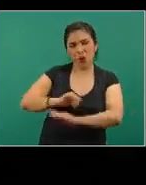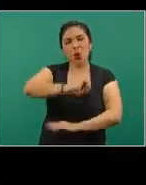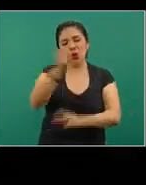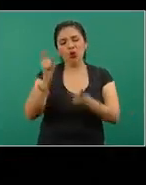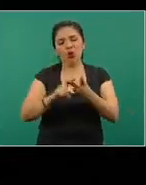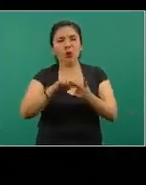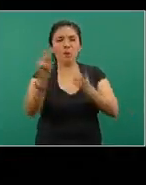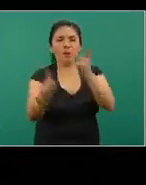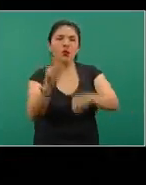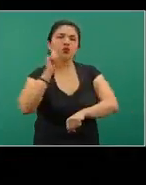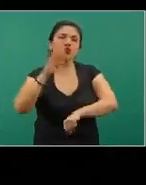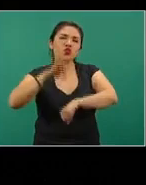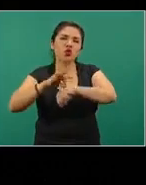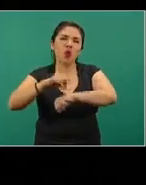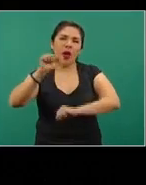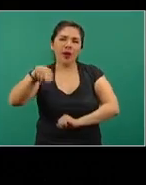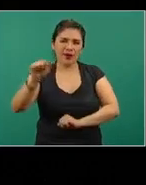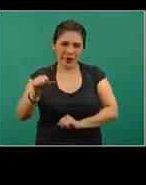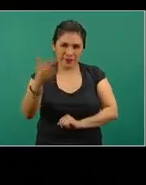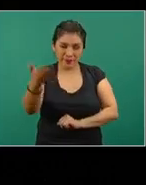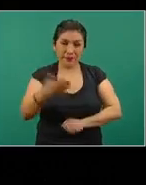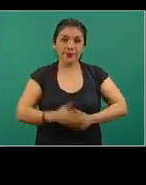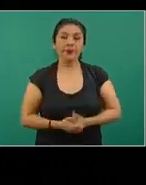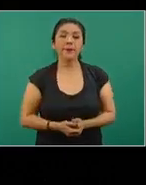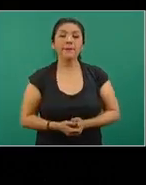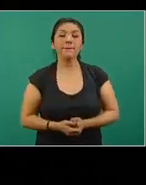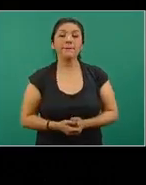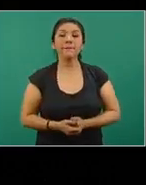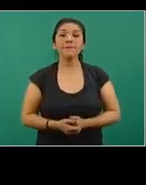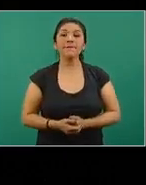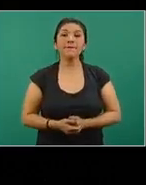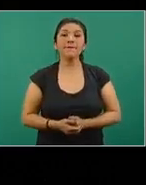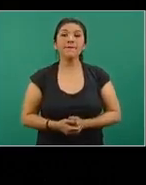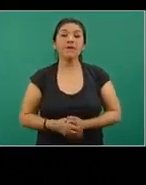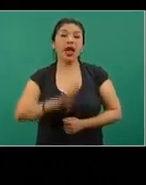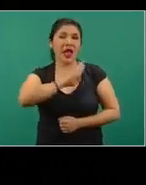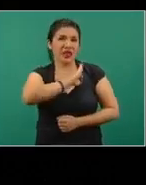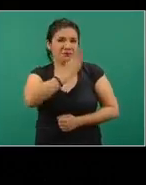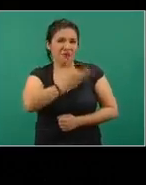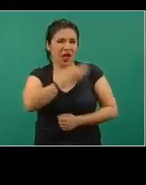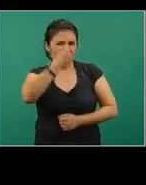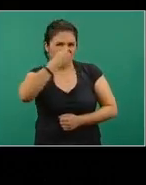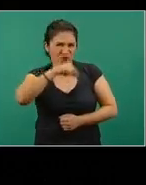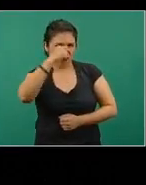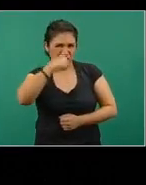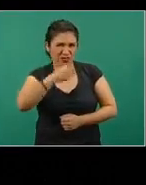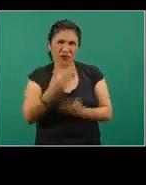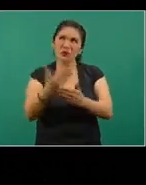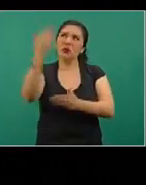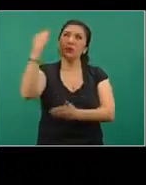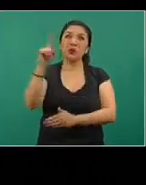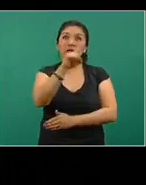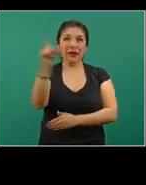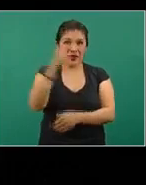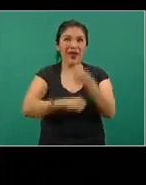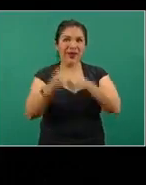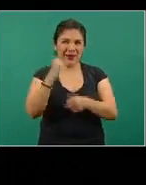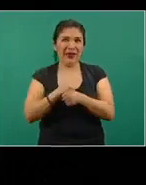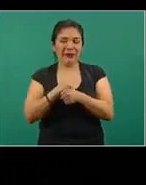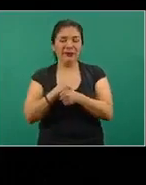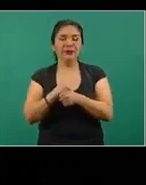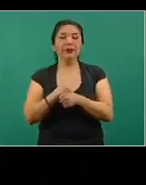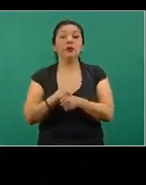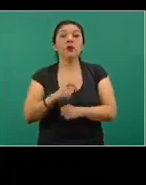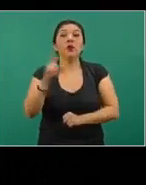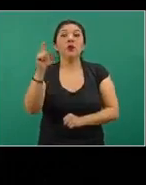Garza. En la influenza española de hace 100 años,